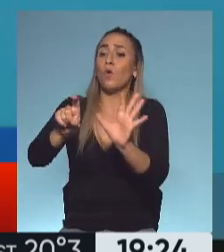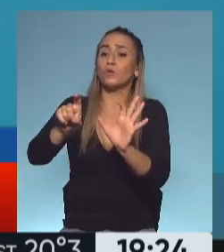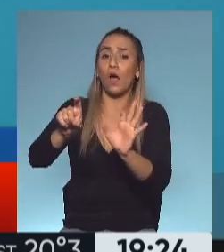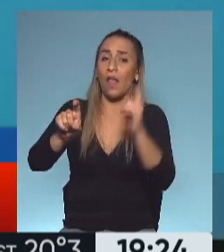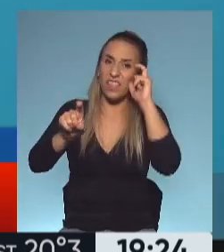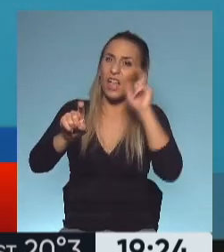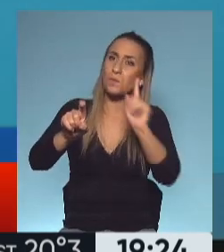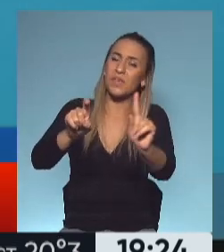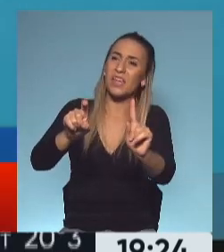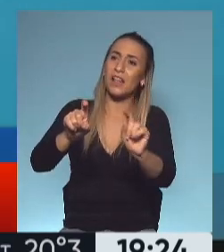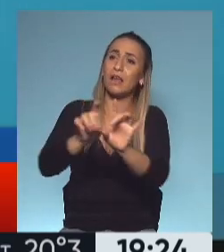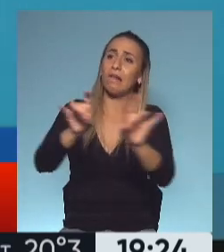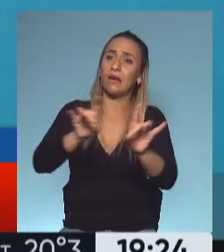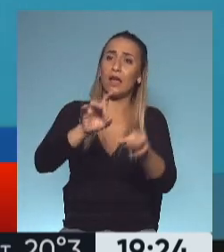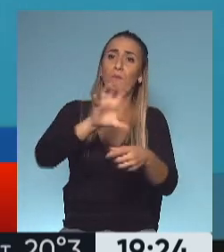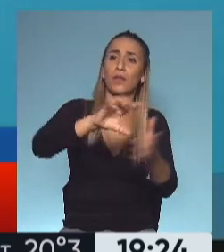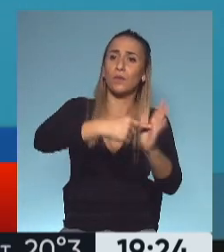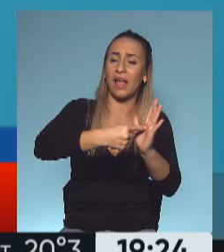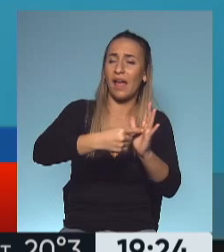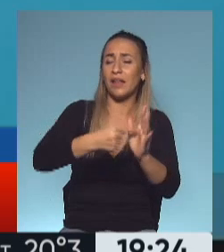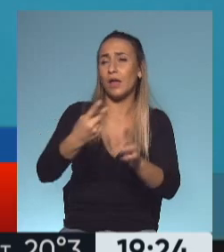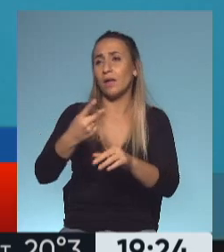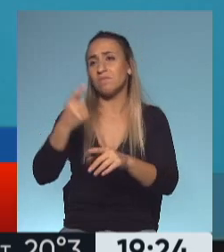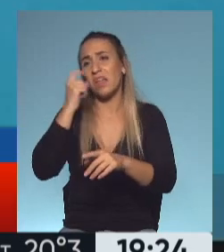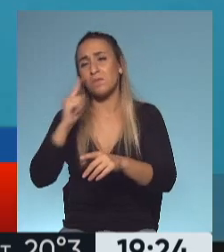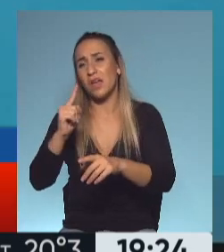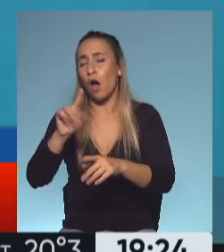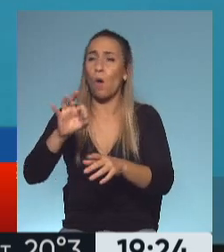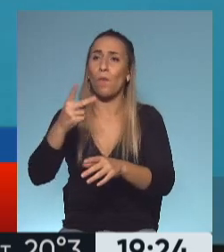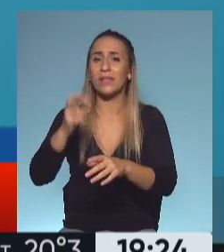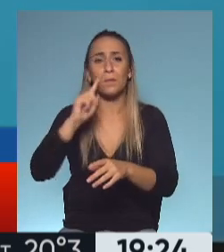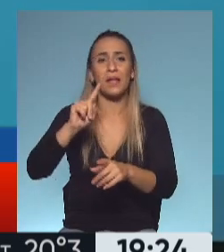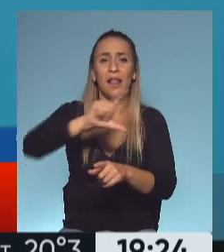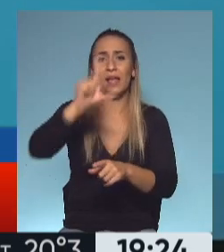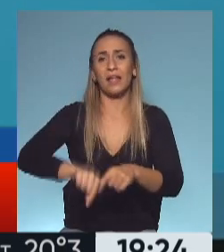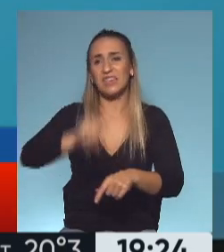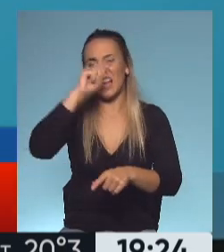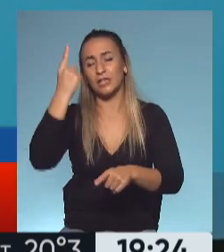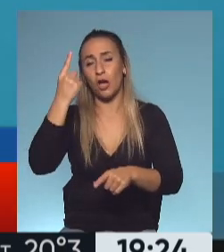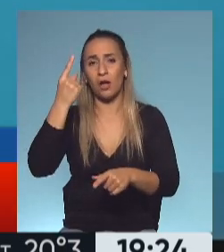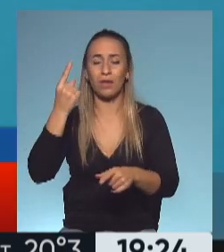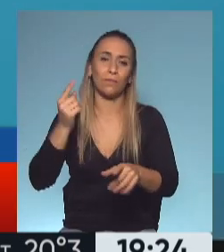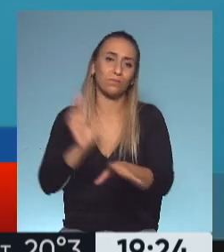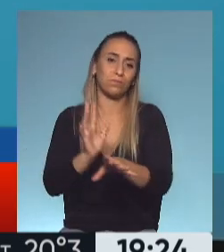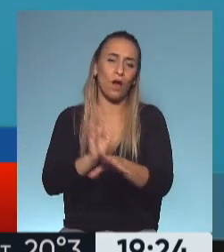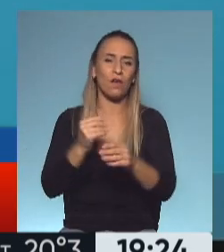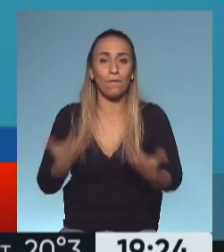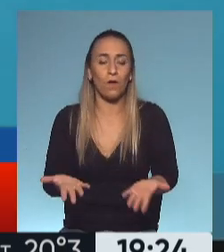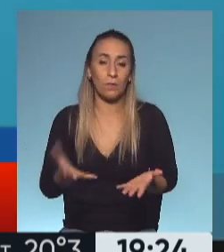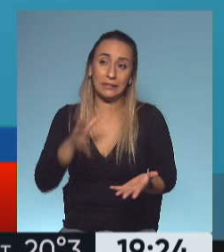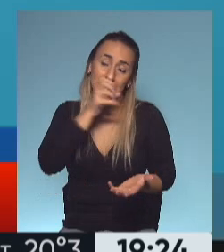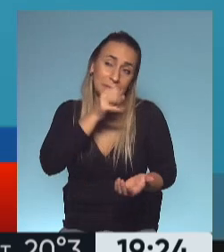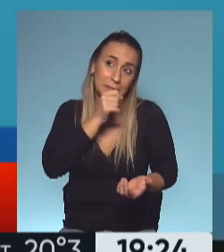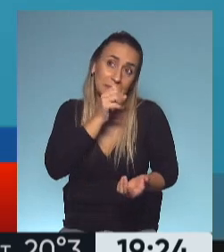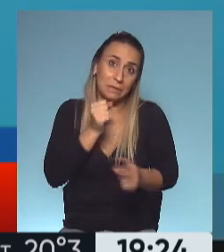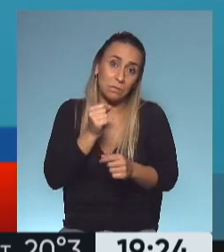10.000 casos en la provincia o 20.000 casos en la nación significa convivir y resignarnos a vivir con cientos de muertos